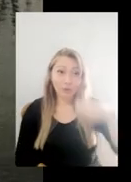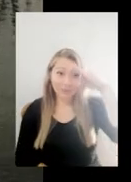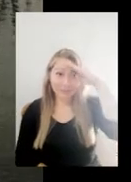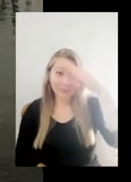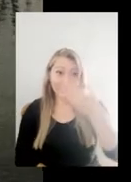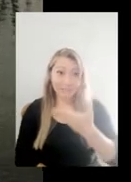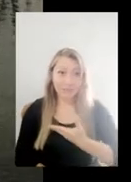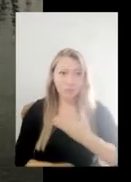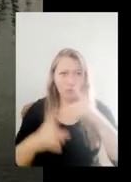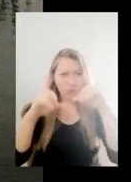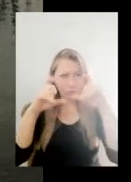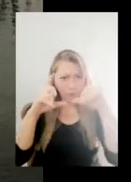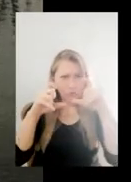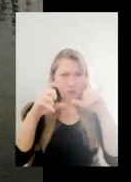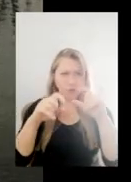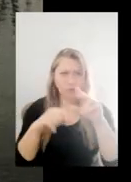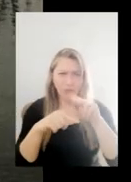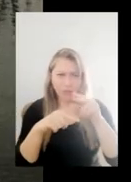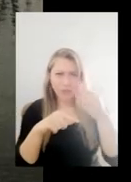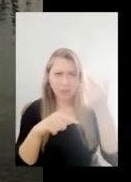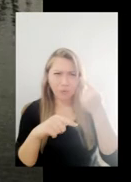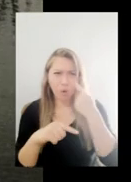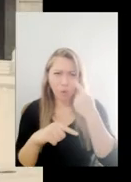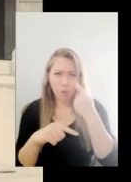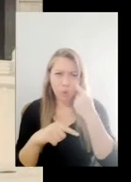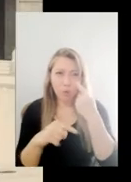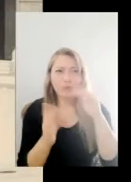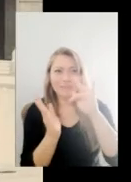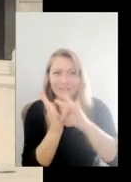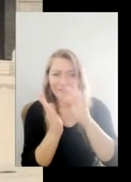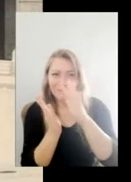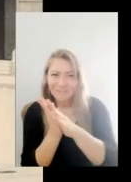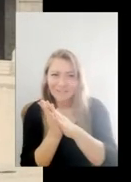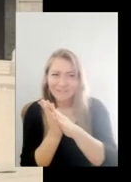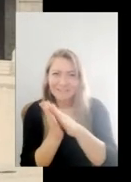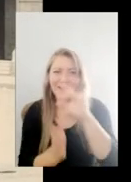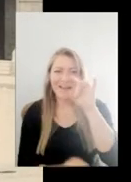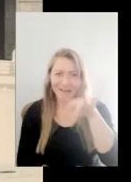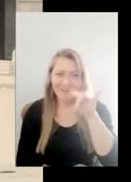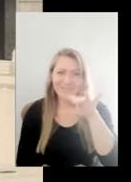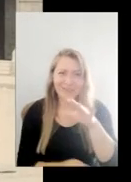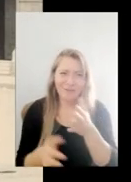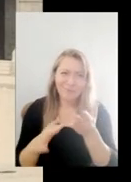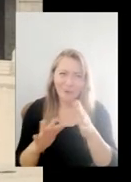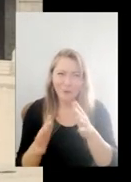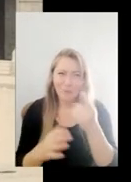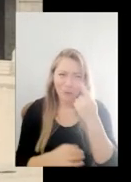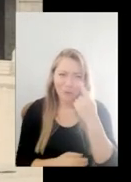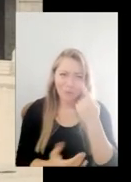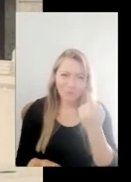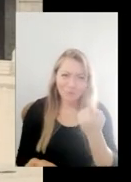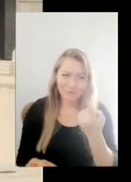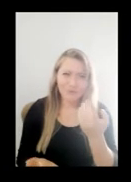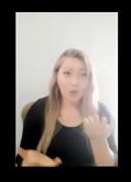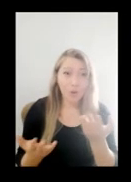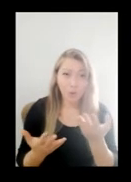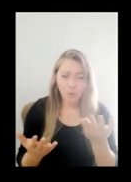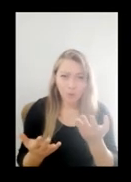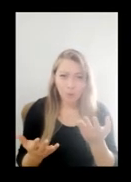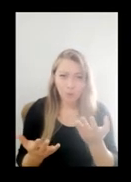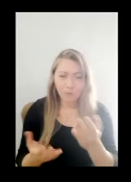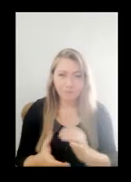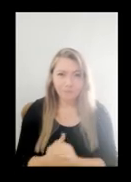importante también conocer las fechas. Como ya tenemos experiencia en tema de investigación y en fotografía antigua, nosotros ya podemos de repente establecer ciertos periodos de